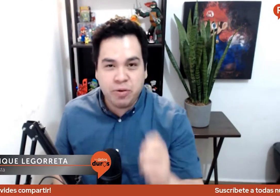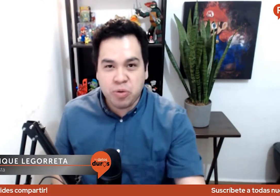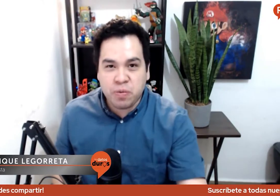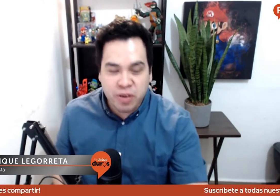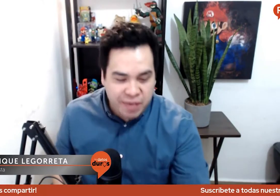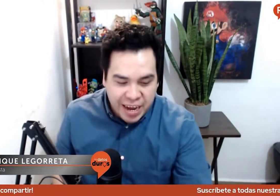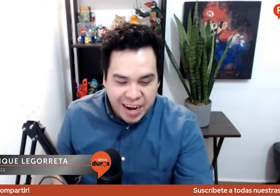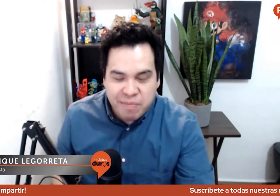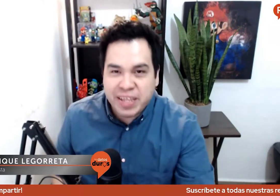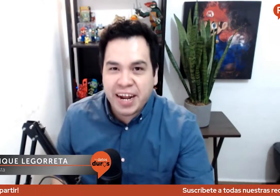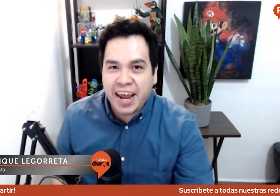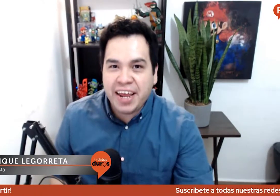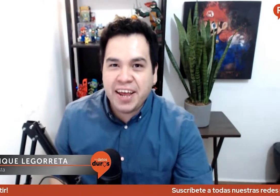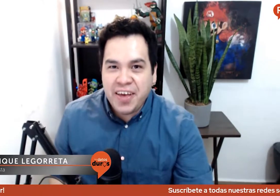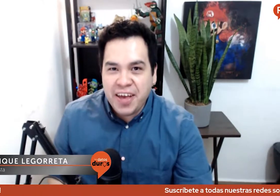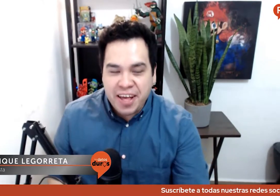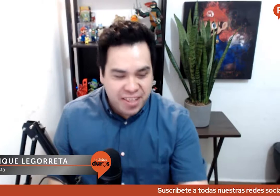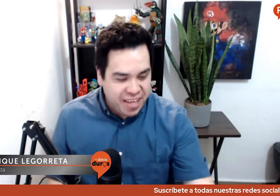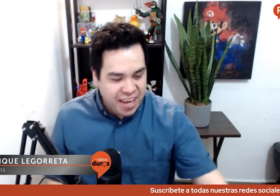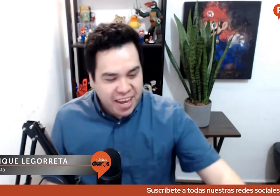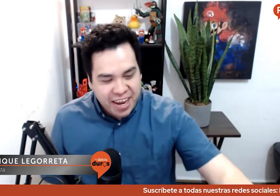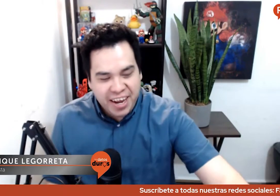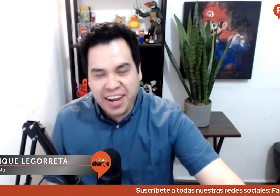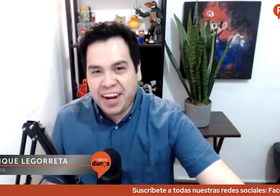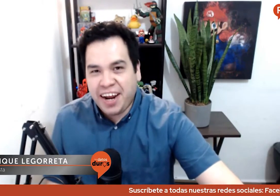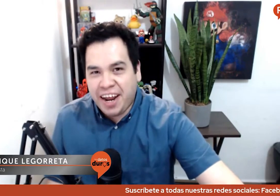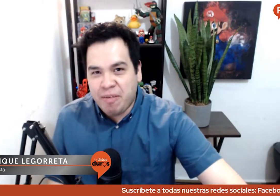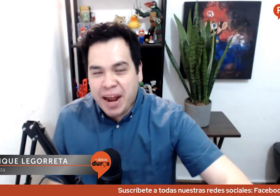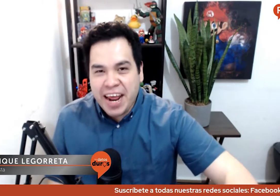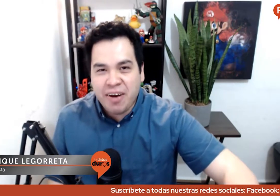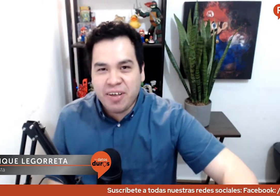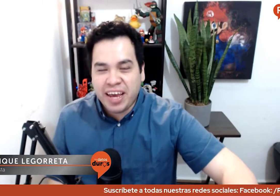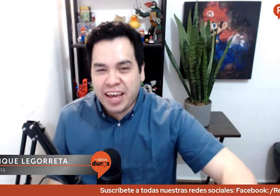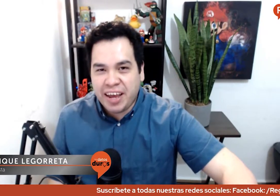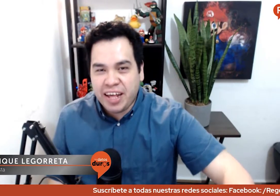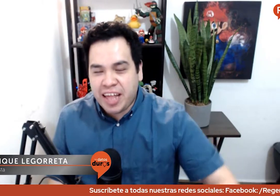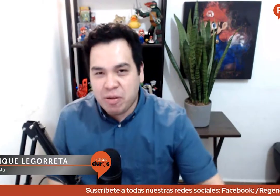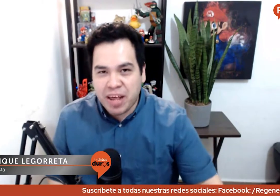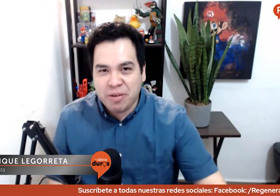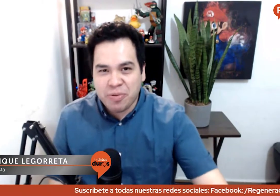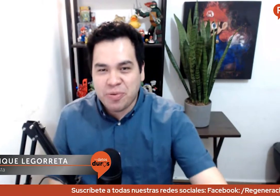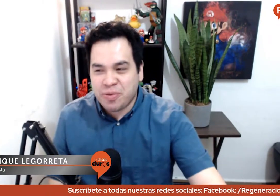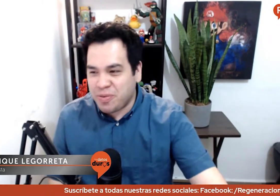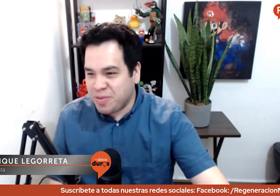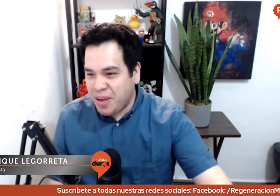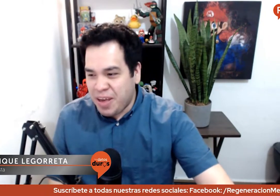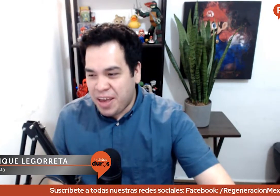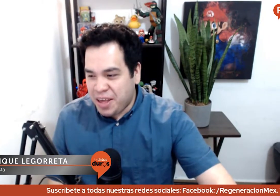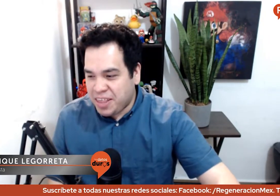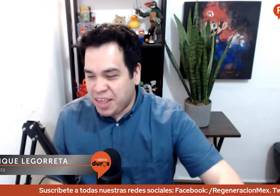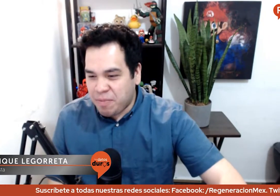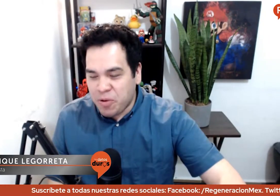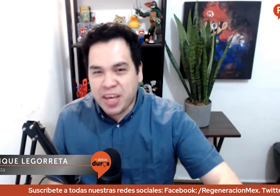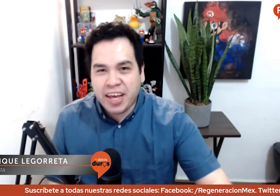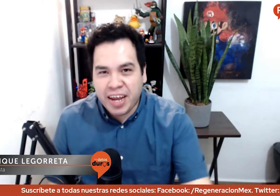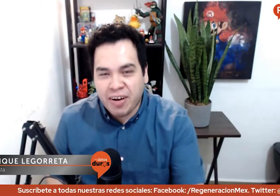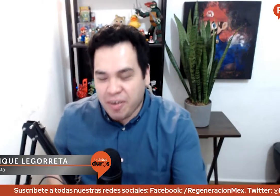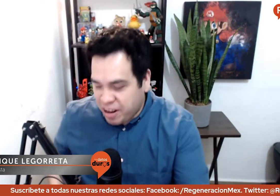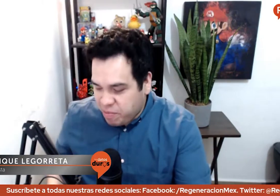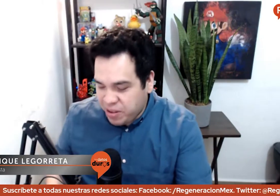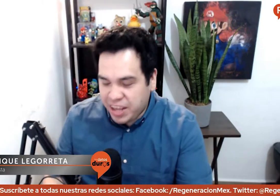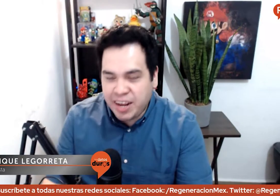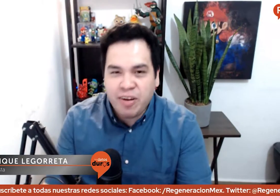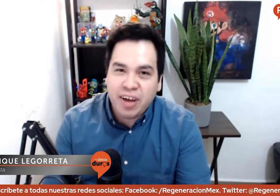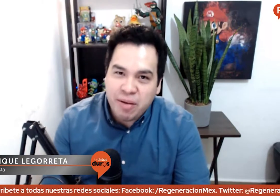si YouTube nos va a querer meter ahí el baneo de que estás usando sus... música que